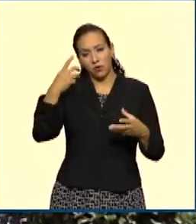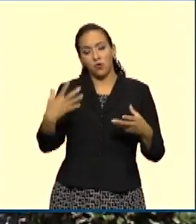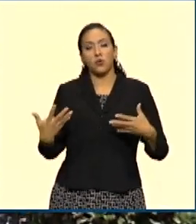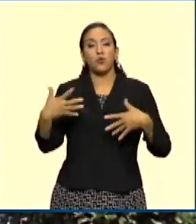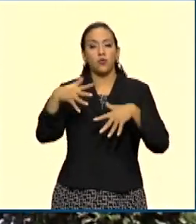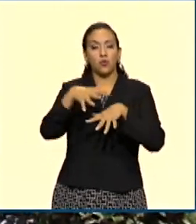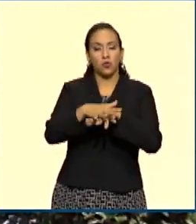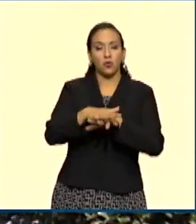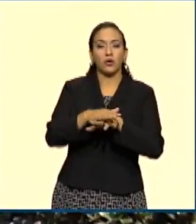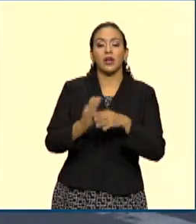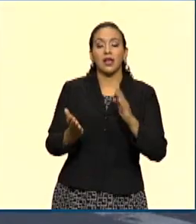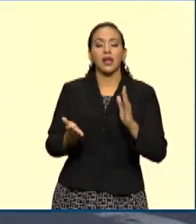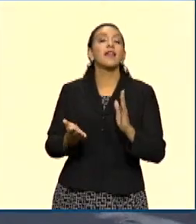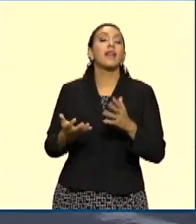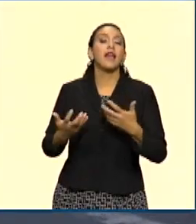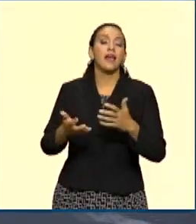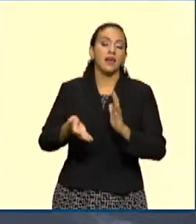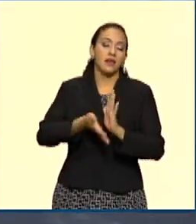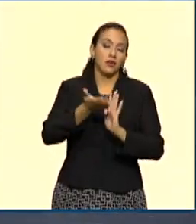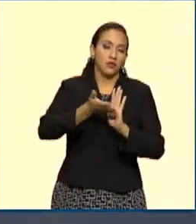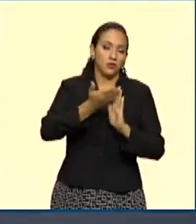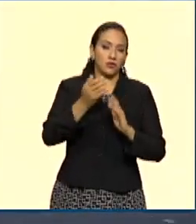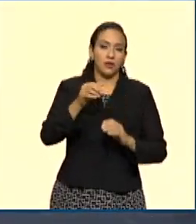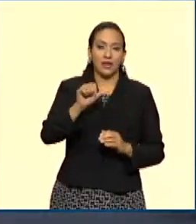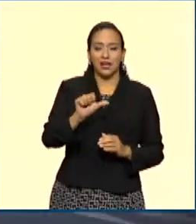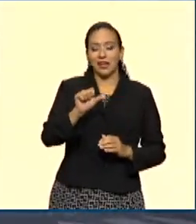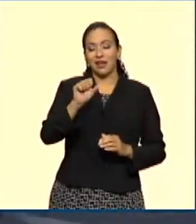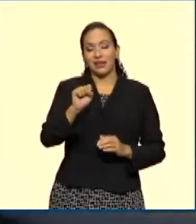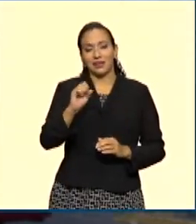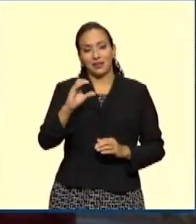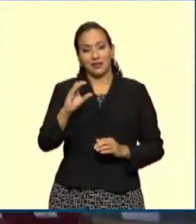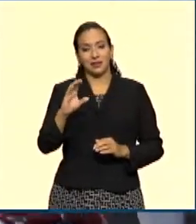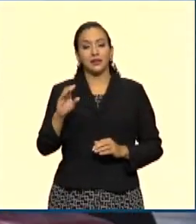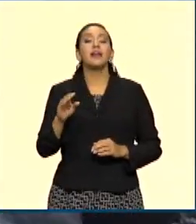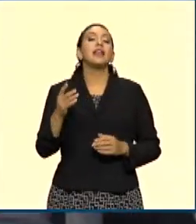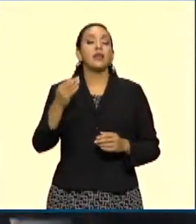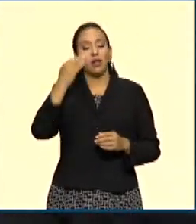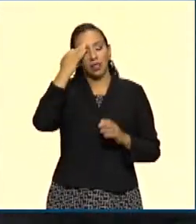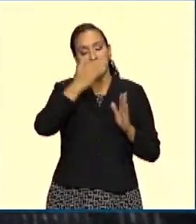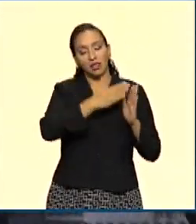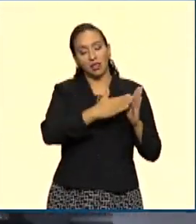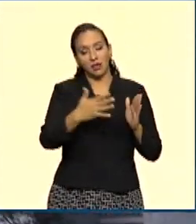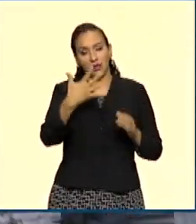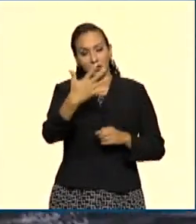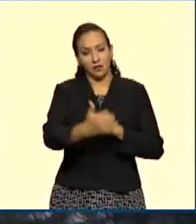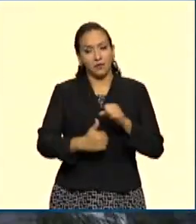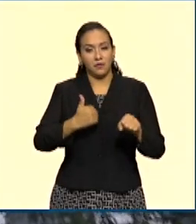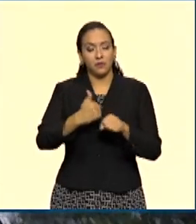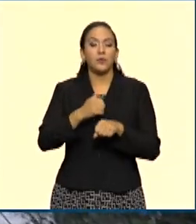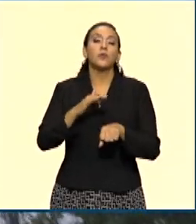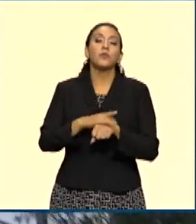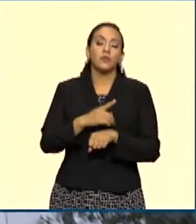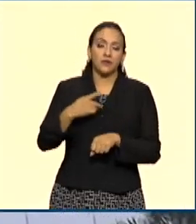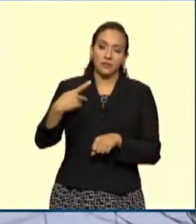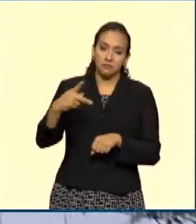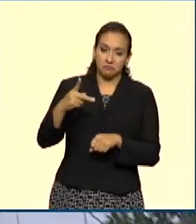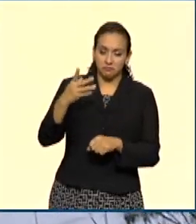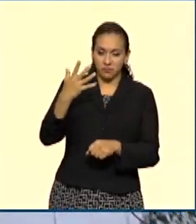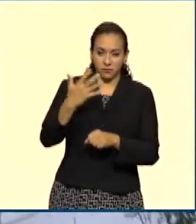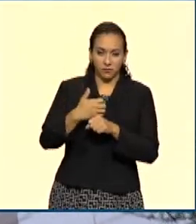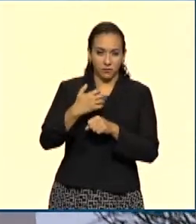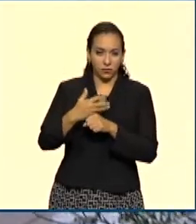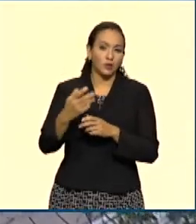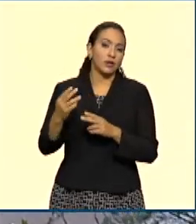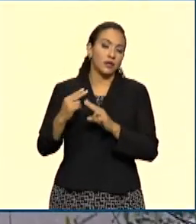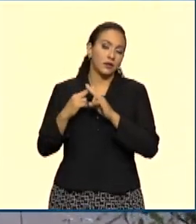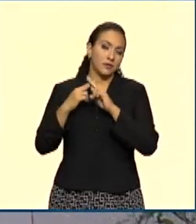Construcciones SADCB y a sus socios por un periodo de 5 años. Y es que durante su 15ª sesión ordinaria,